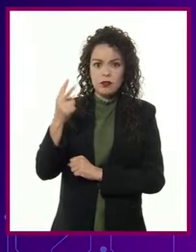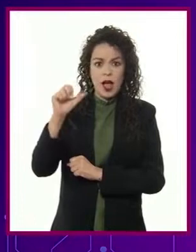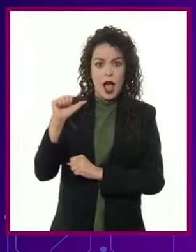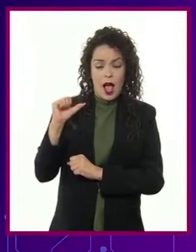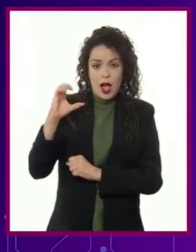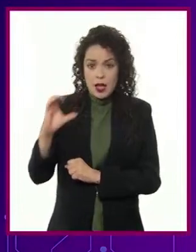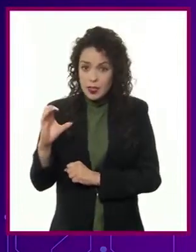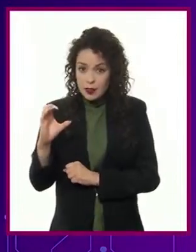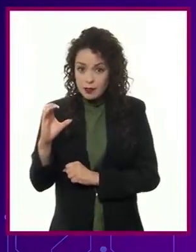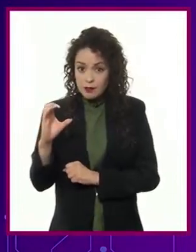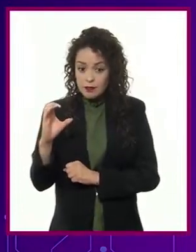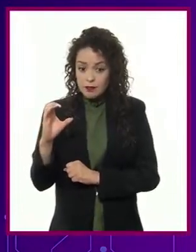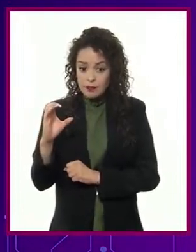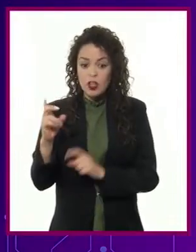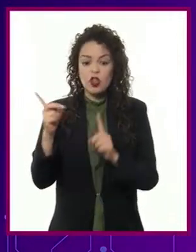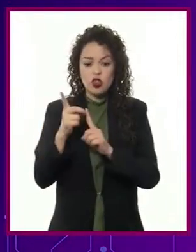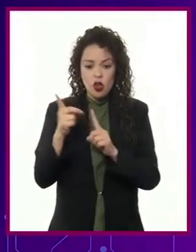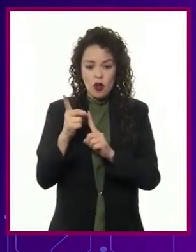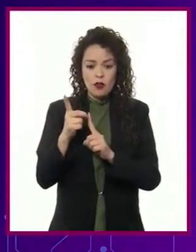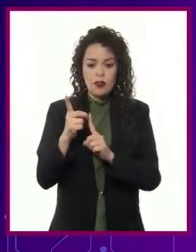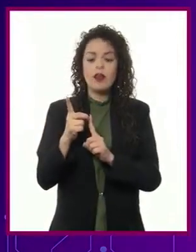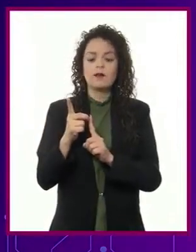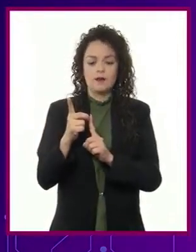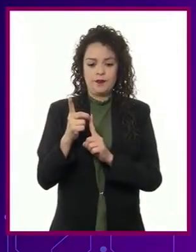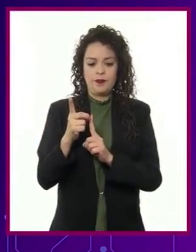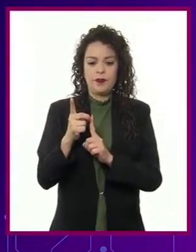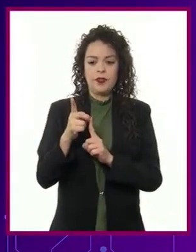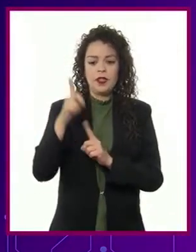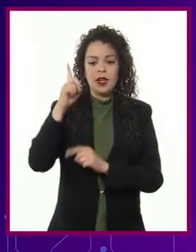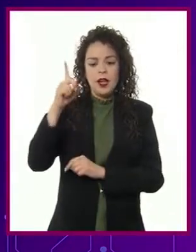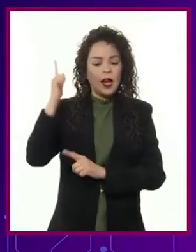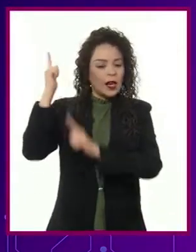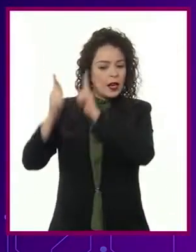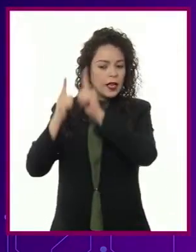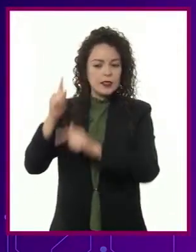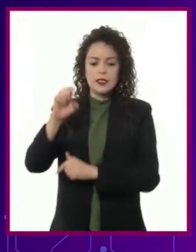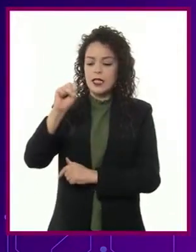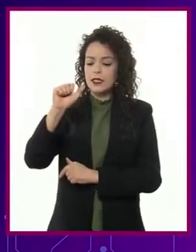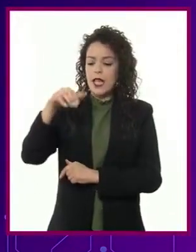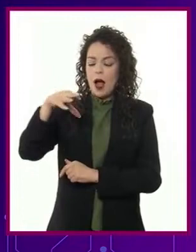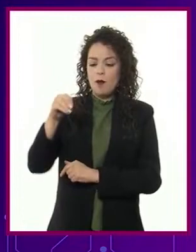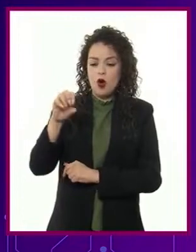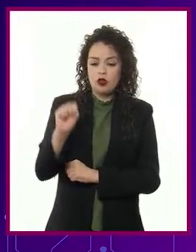en Samos, Jonia, una ciudad de Grecia.